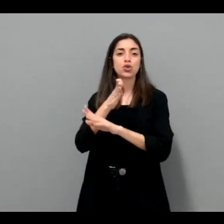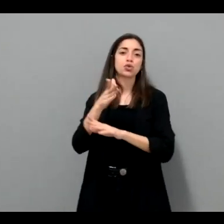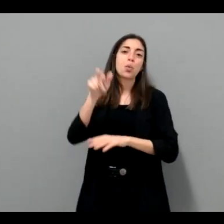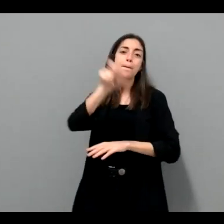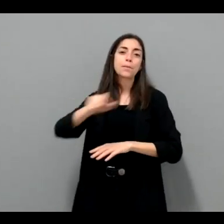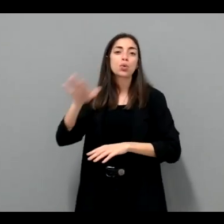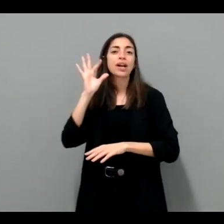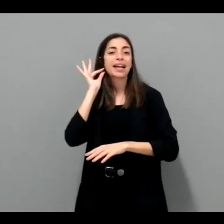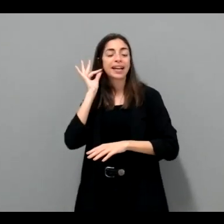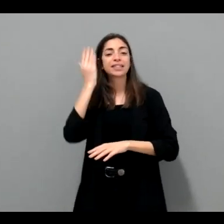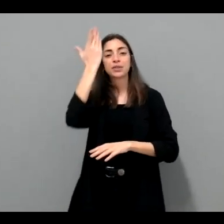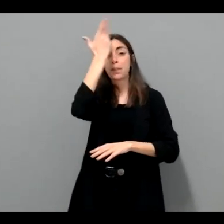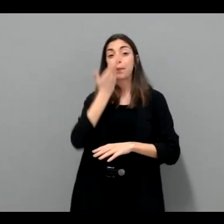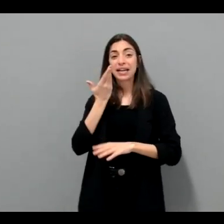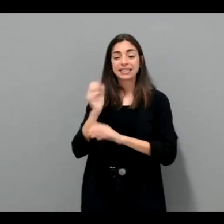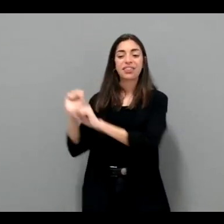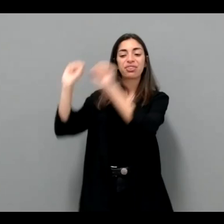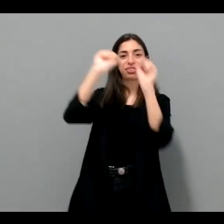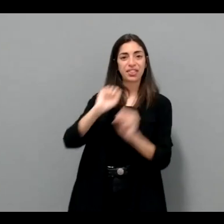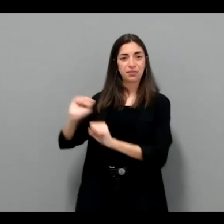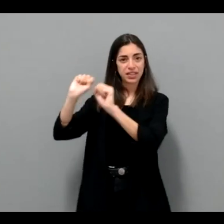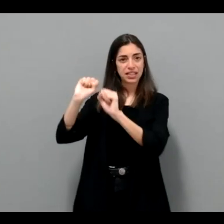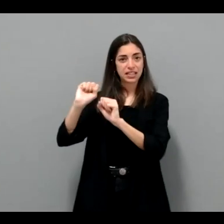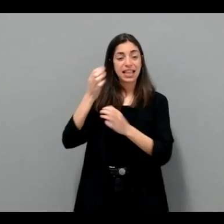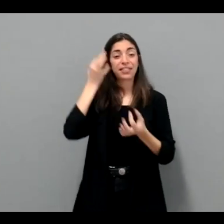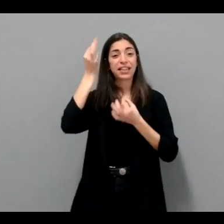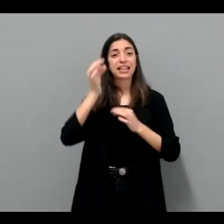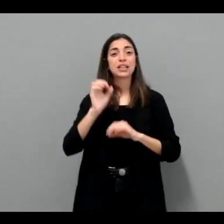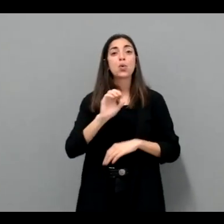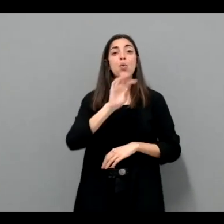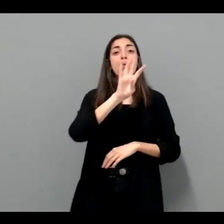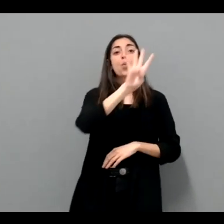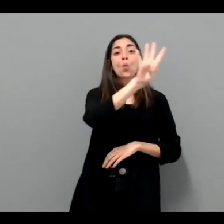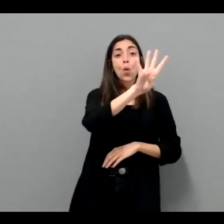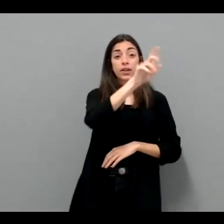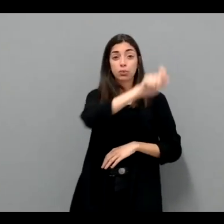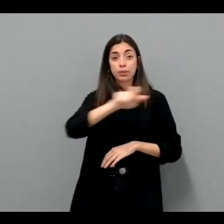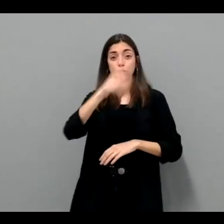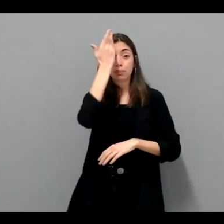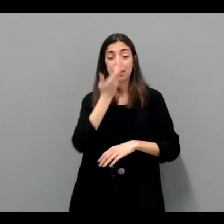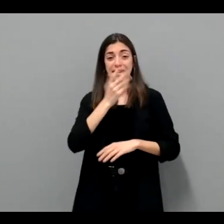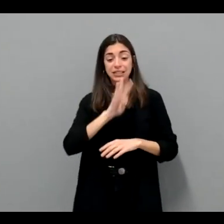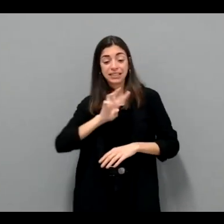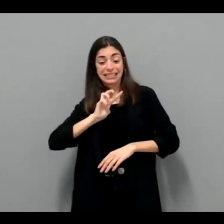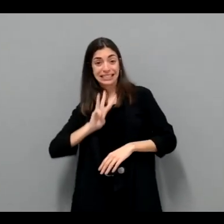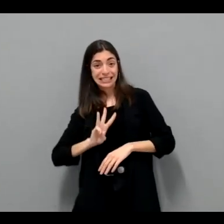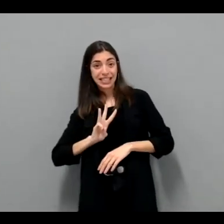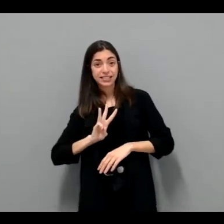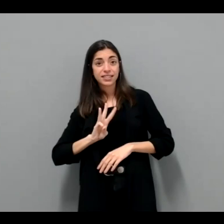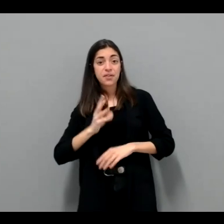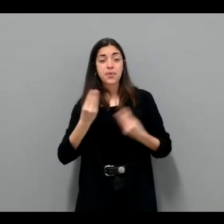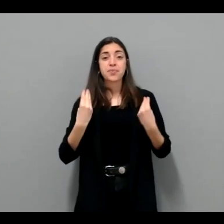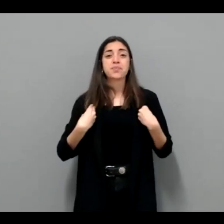cerebral. Fijaros en este dato, 3 de cada 4 personas con parálisis cerebral viven la falta